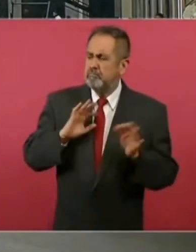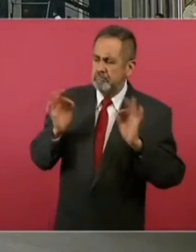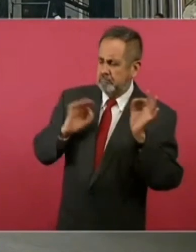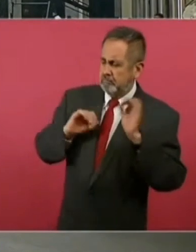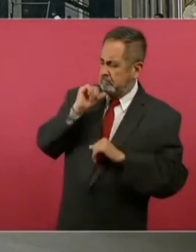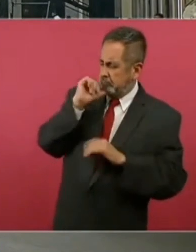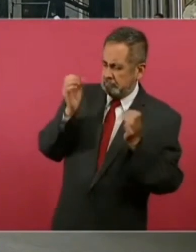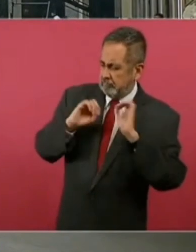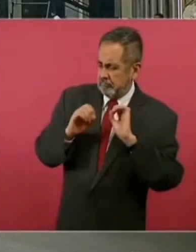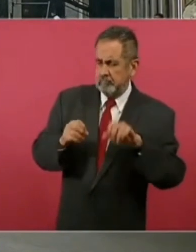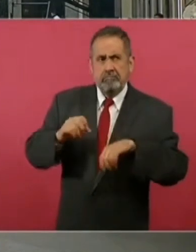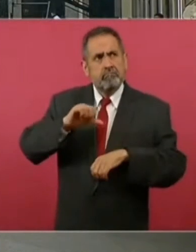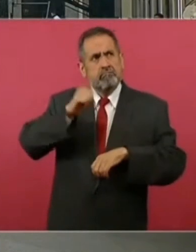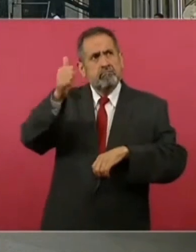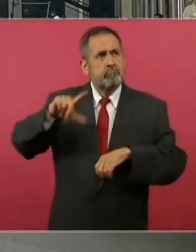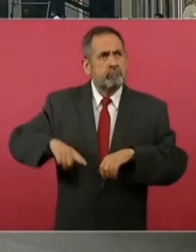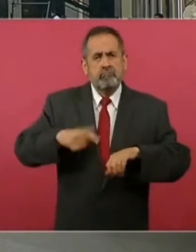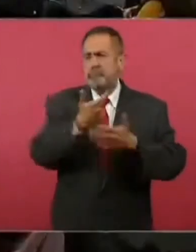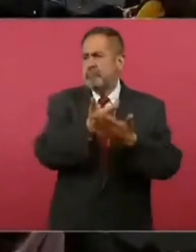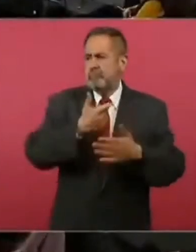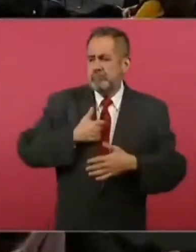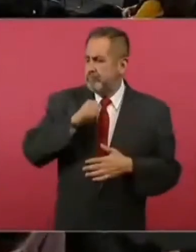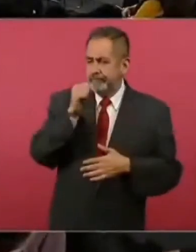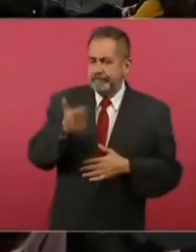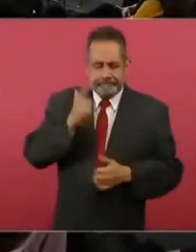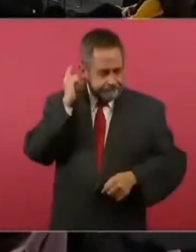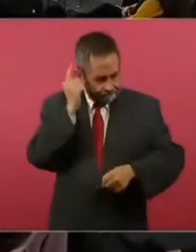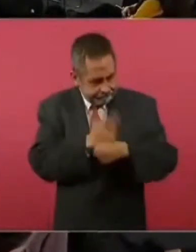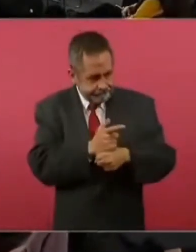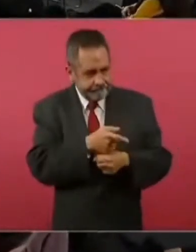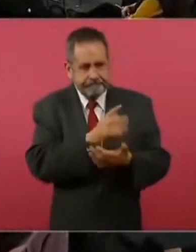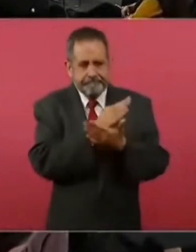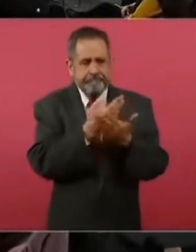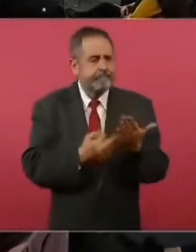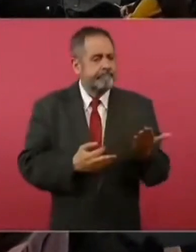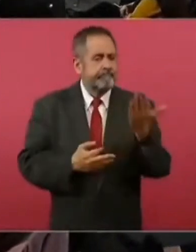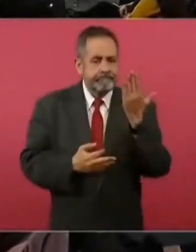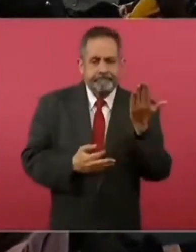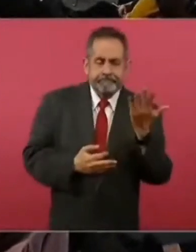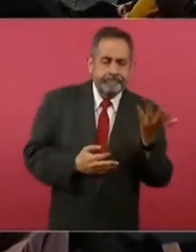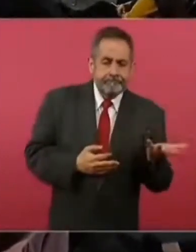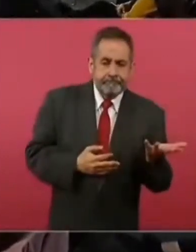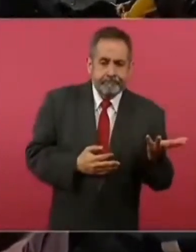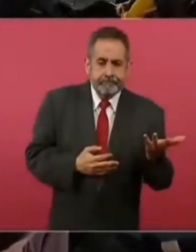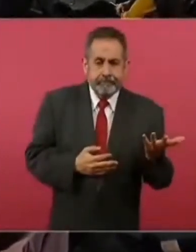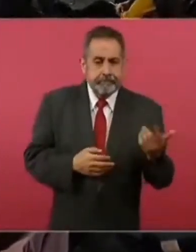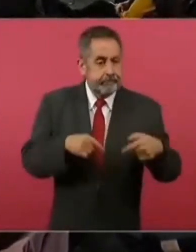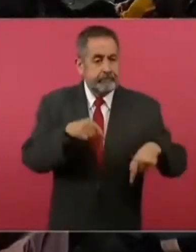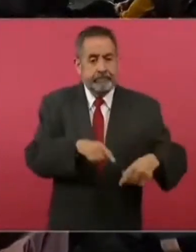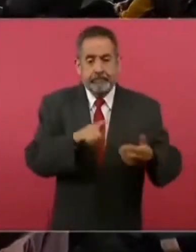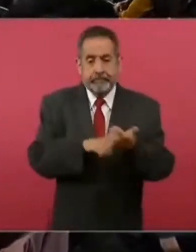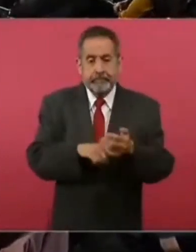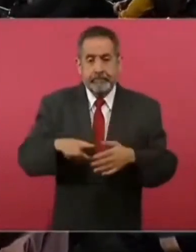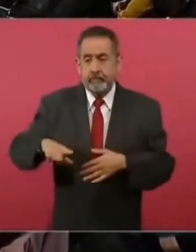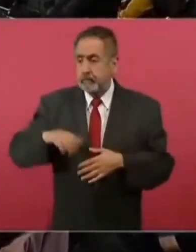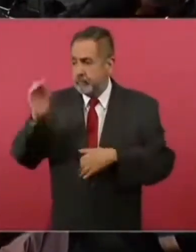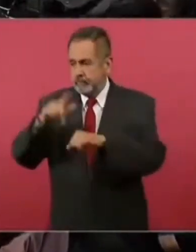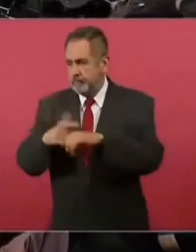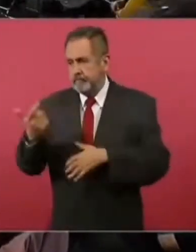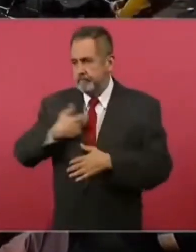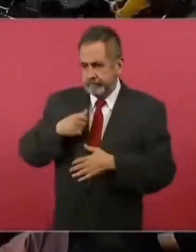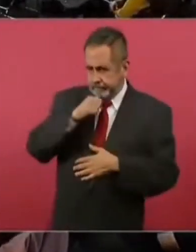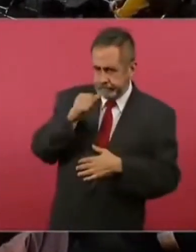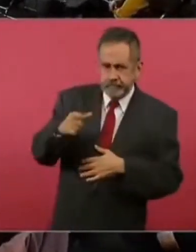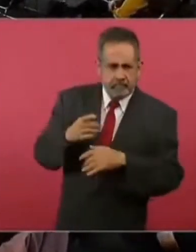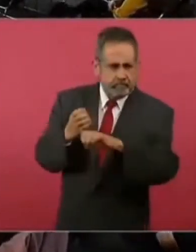recibe dinero de gobiernos ni partidos políticos, pues será quizá de gobiernos en México, ¿no? Del gobierno federal o de